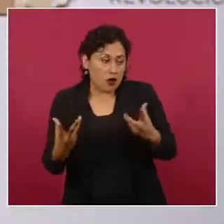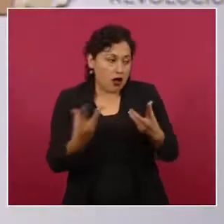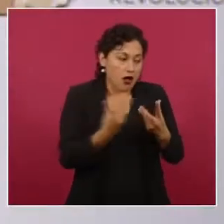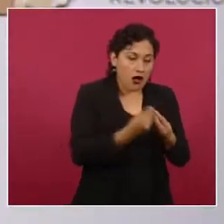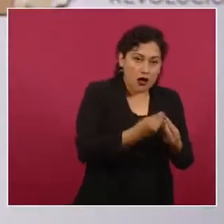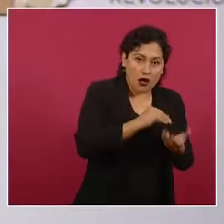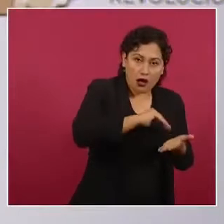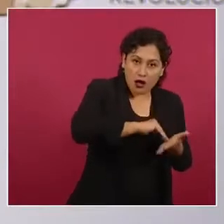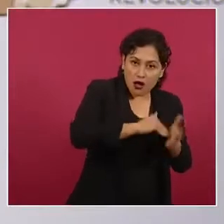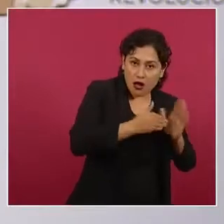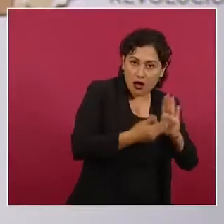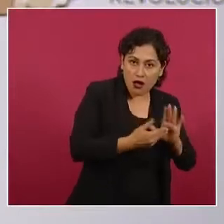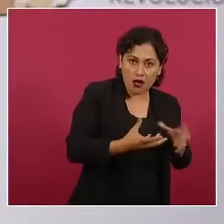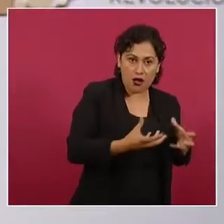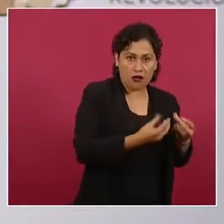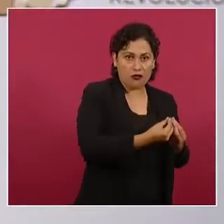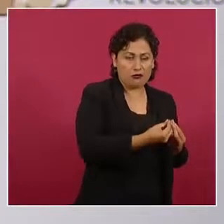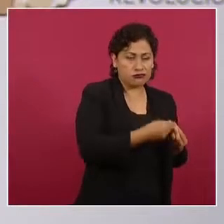un legislador,